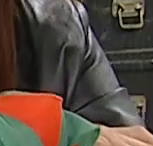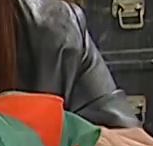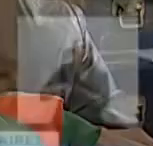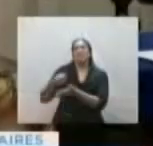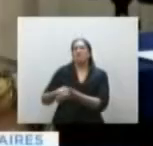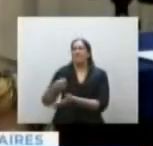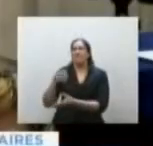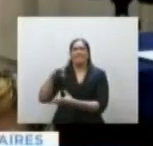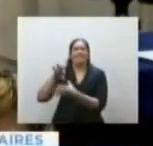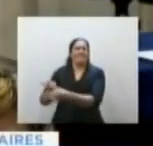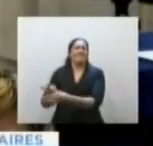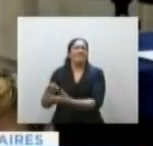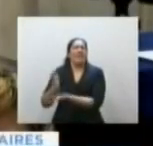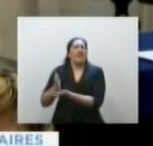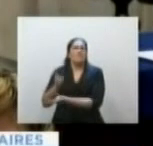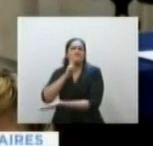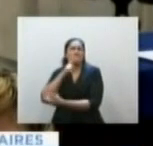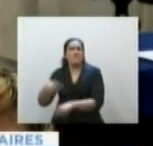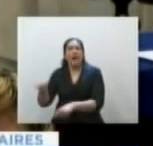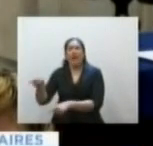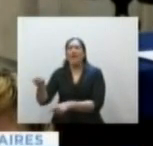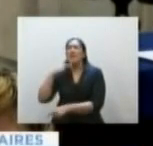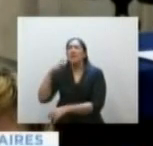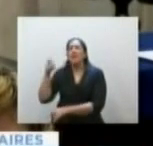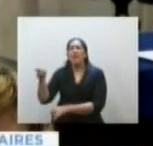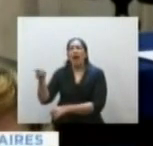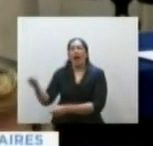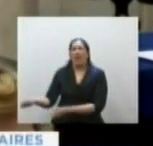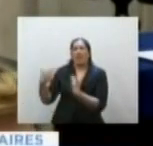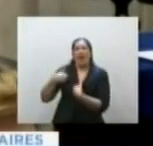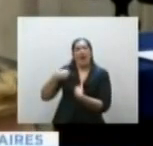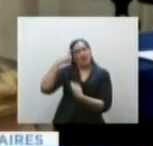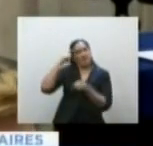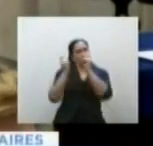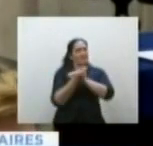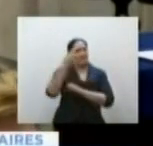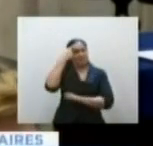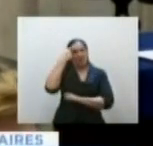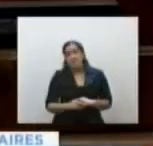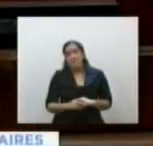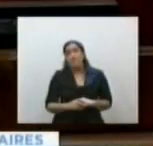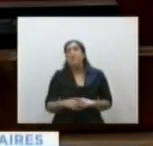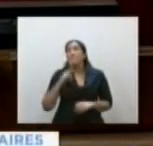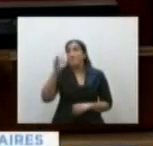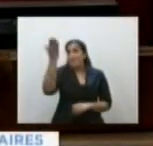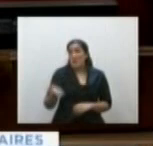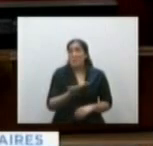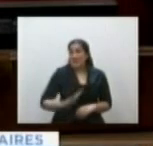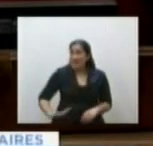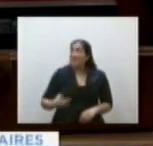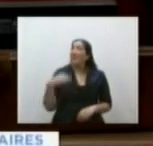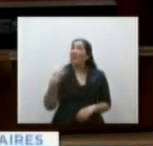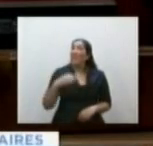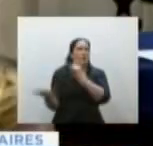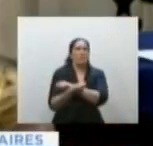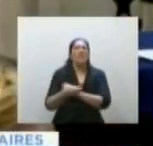evolución. Si ella antes no lo pudo dar el debate, lo lamento. Tenía un ministro de Salud que era